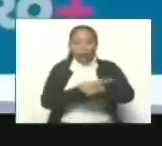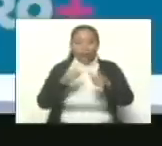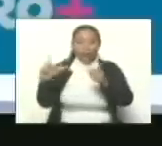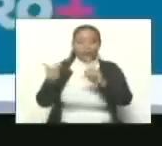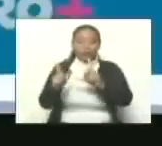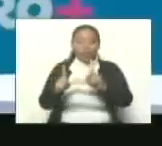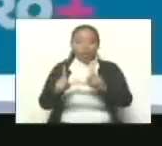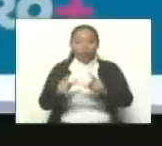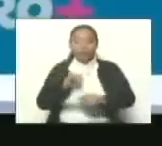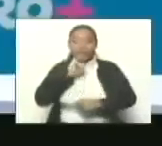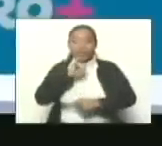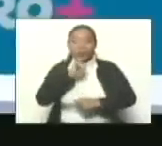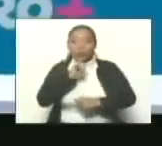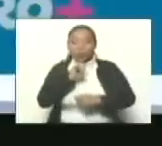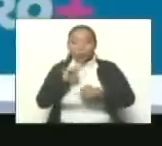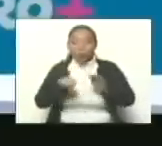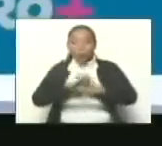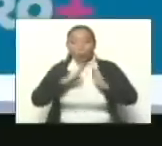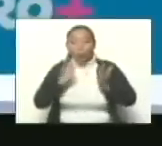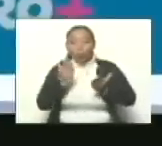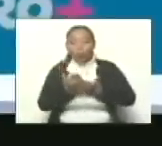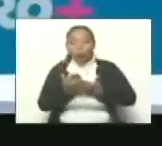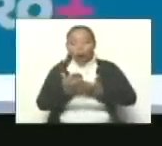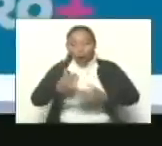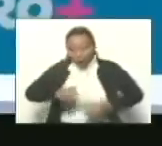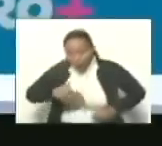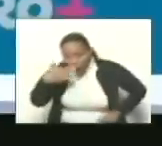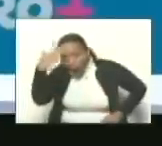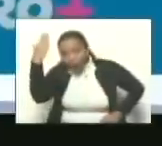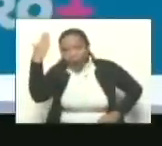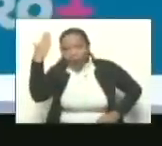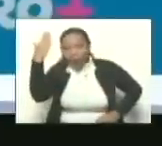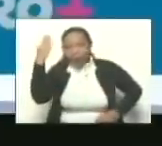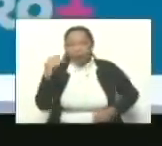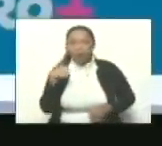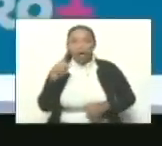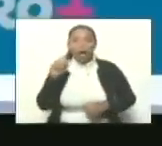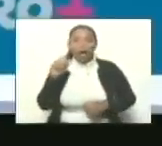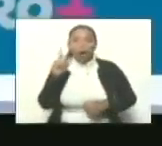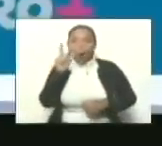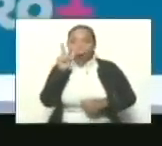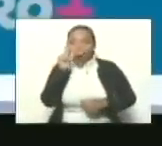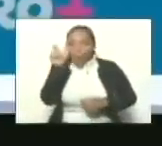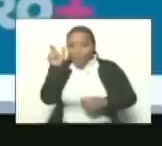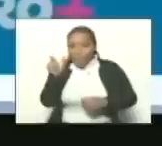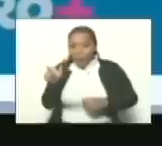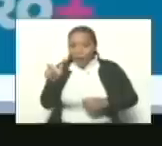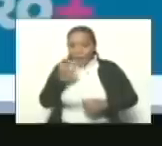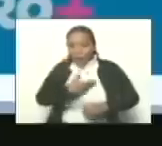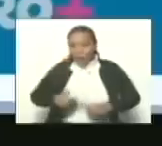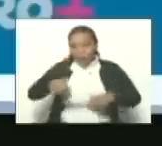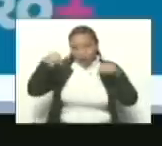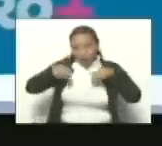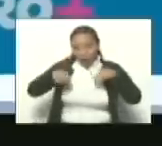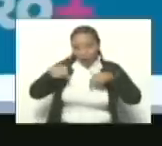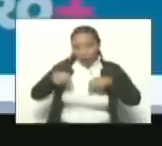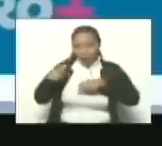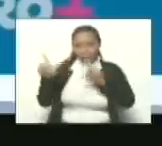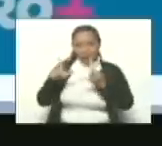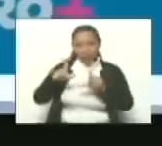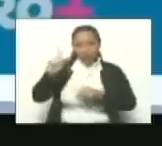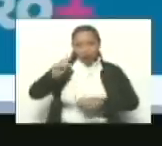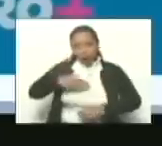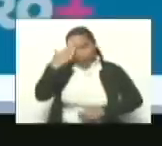y red informativa del mundo árabe, Al-Mayadeen. Está aquí su presidente, Ghassan